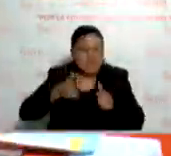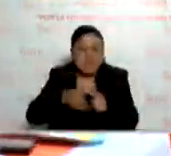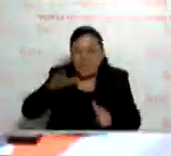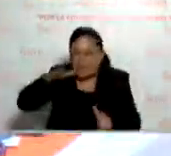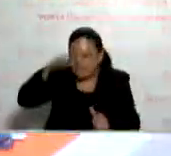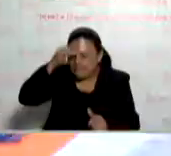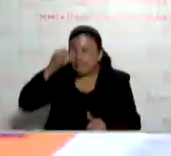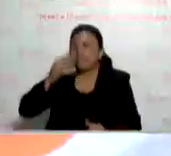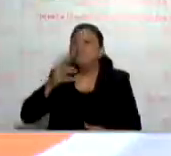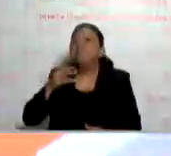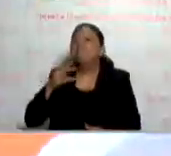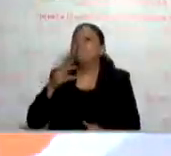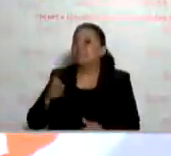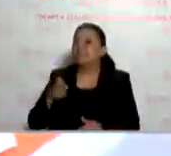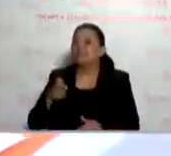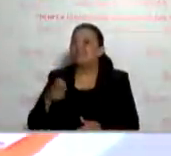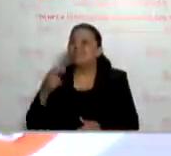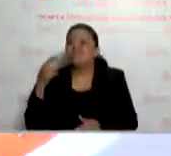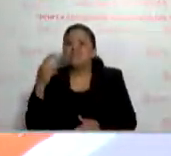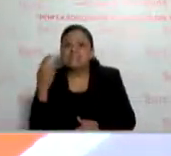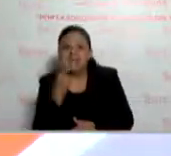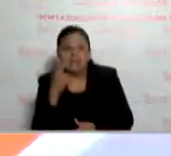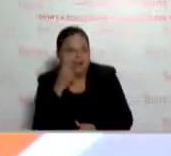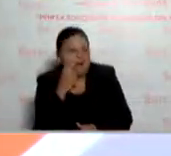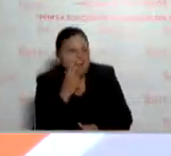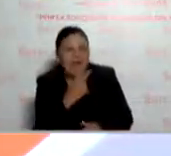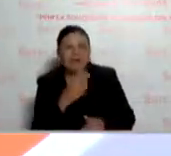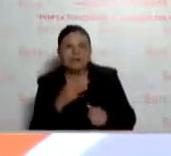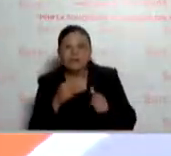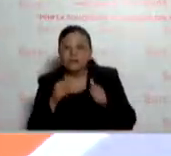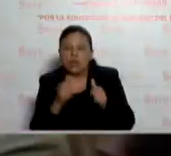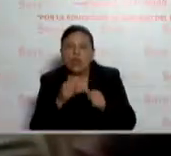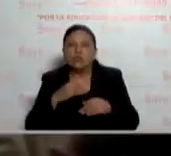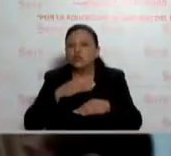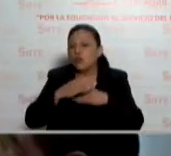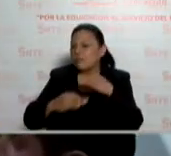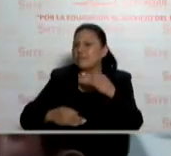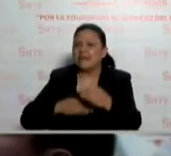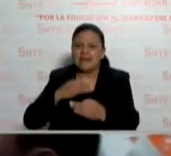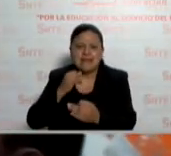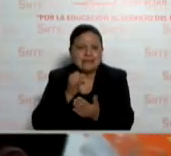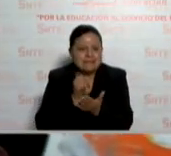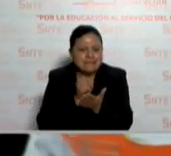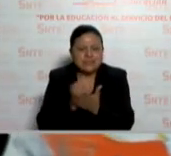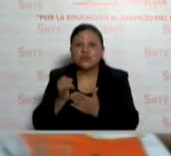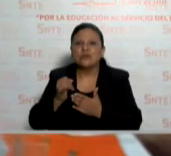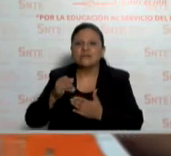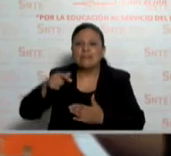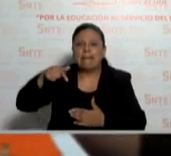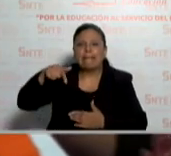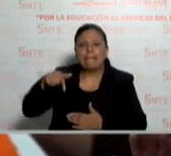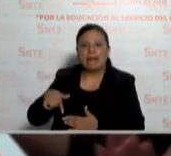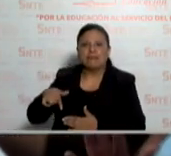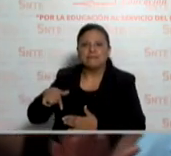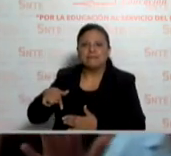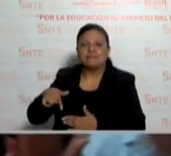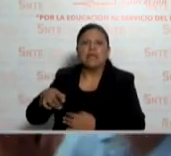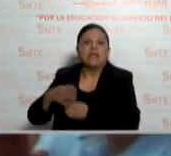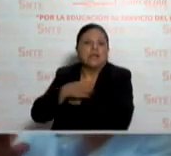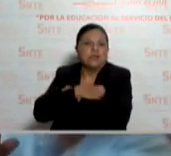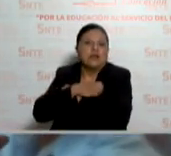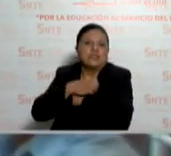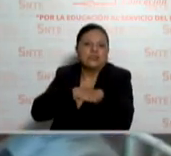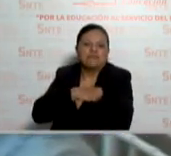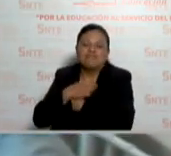cuenta para las decisiones que se den en el sistema educativo nacional. Quiero